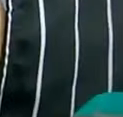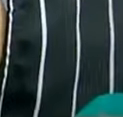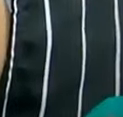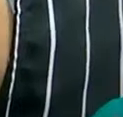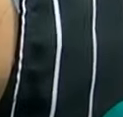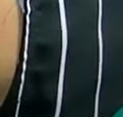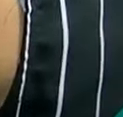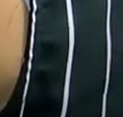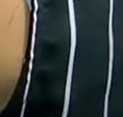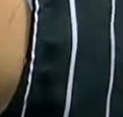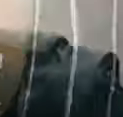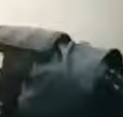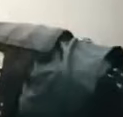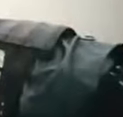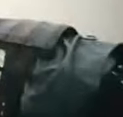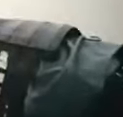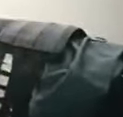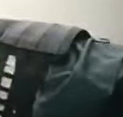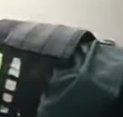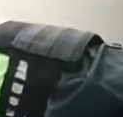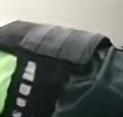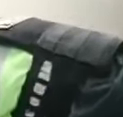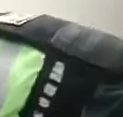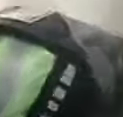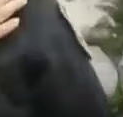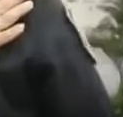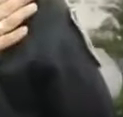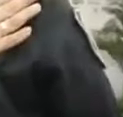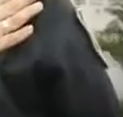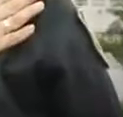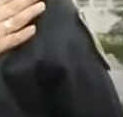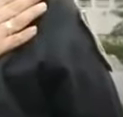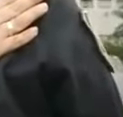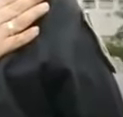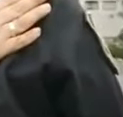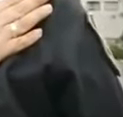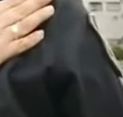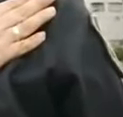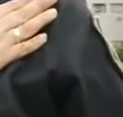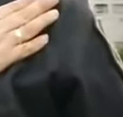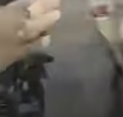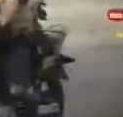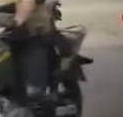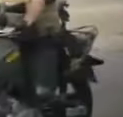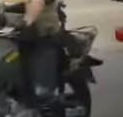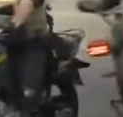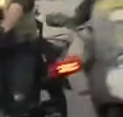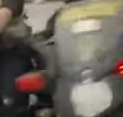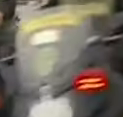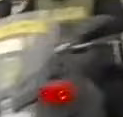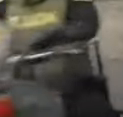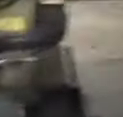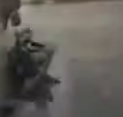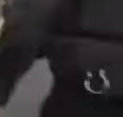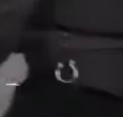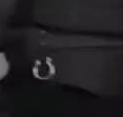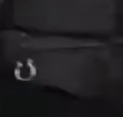país. La Policía Nacional también pone el hombro, cuidando la salud de nuestros ciudadanos. La